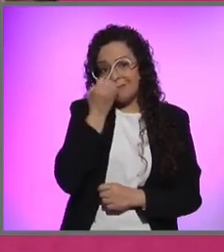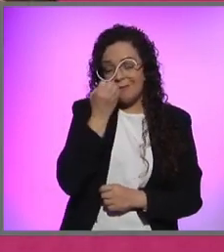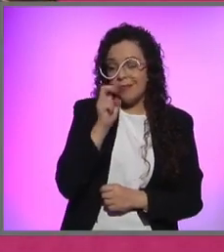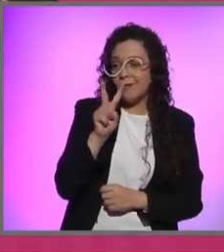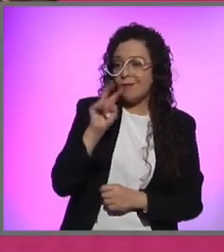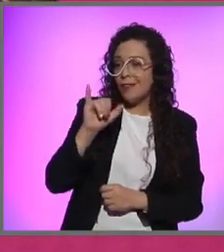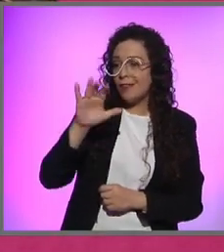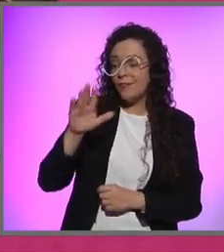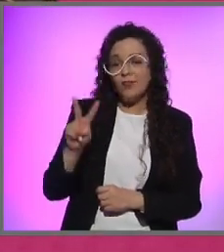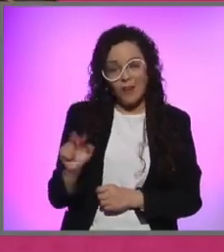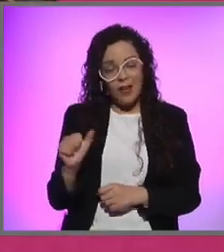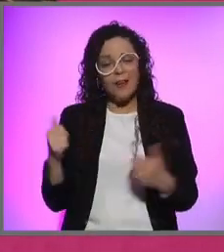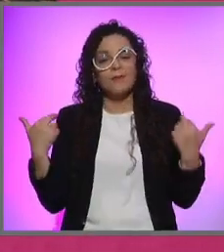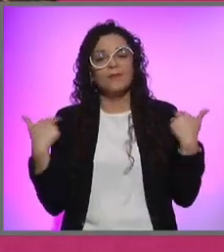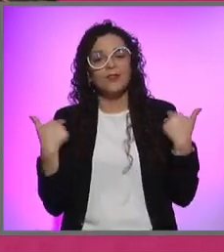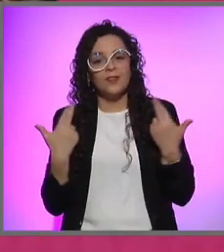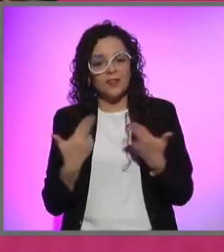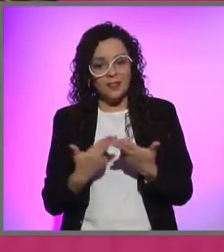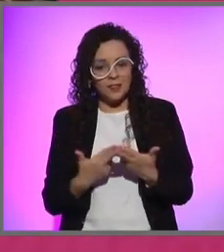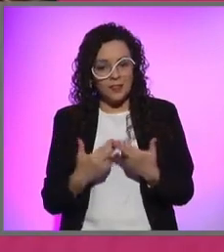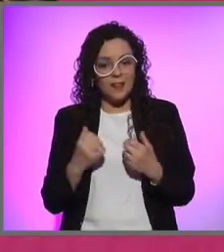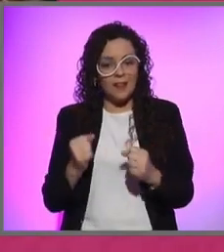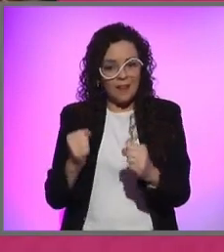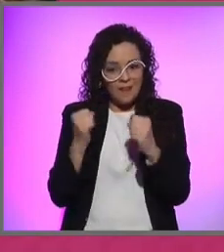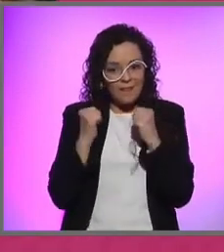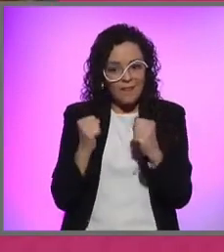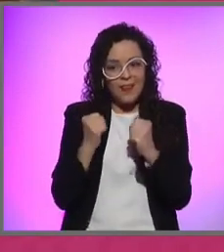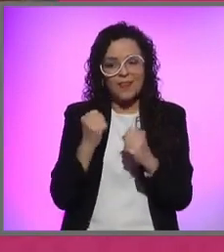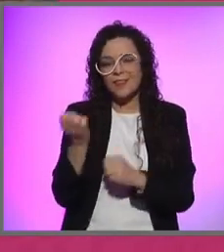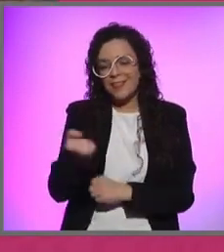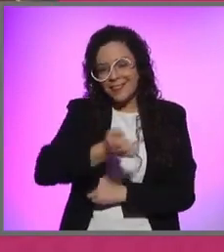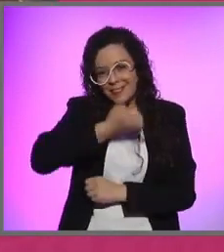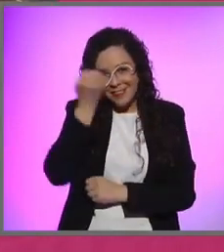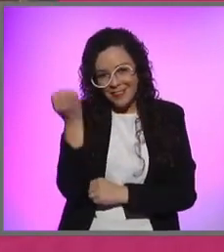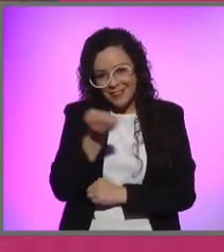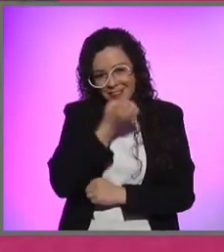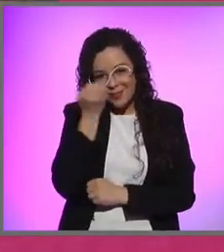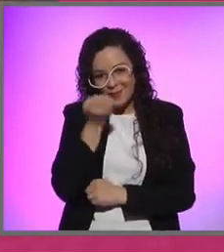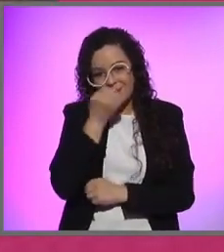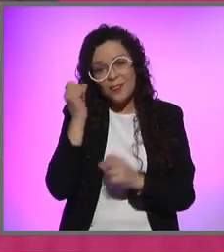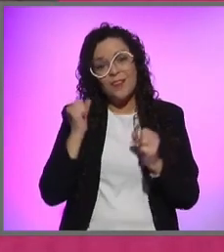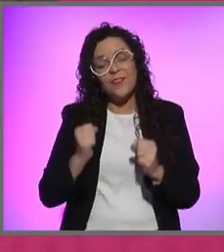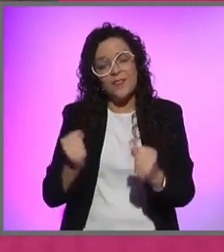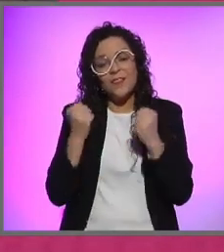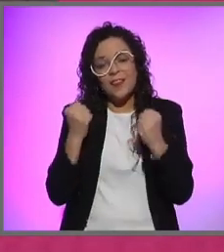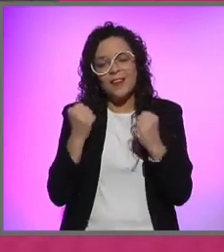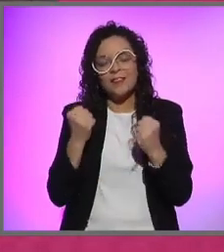professores, viven l'acadèmia, viven